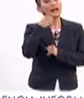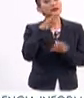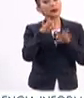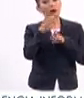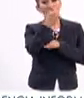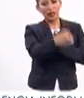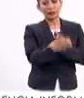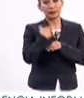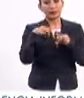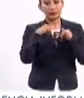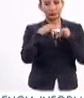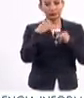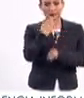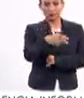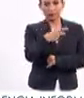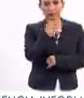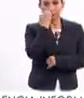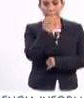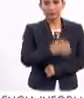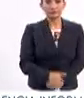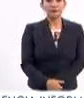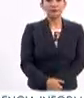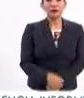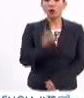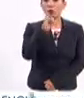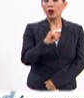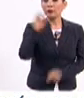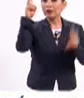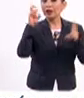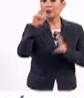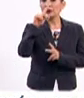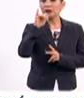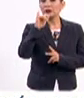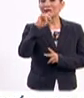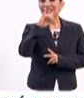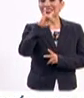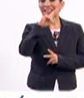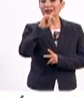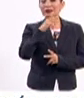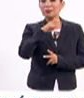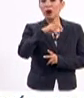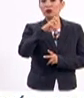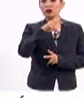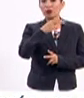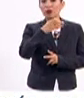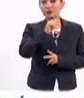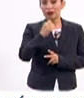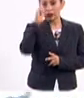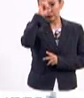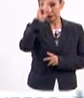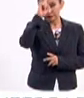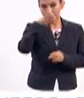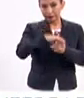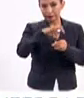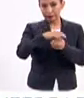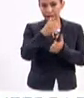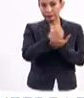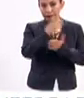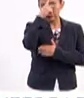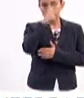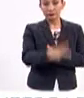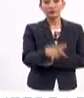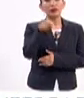labor de esta institución. Es jueves de Rebotando Ideas con Mauricio Huesca, consejero del Instituto Electoral de la Ciudad de